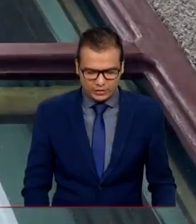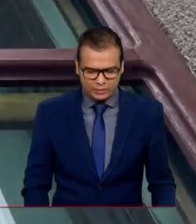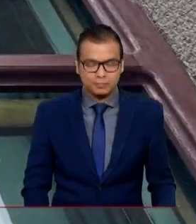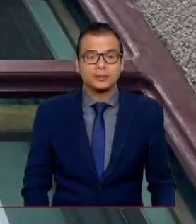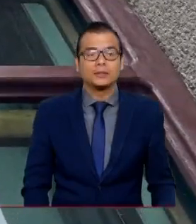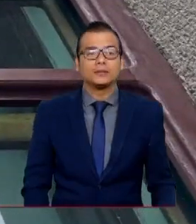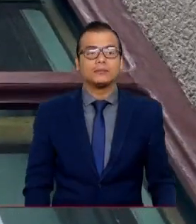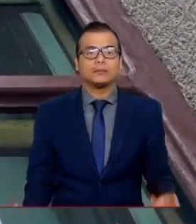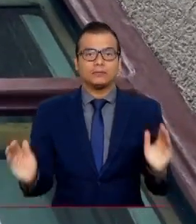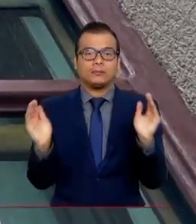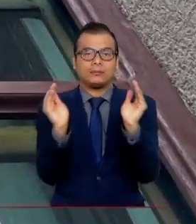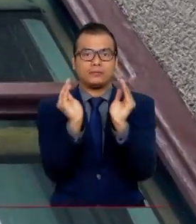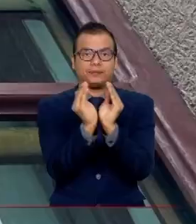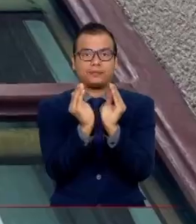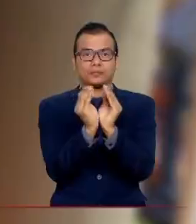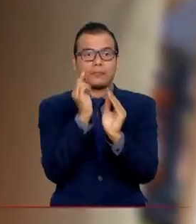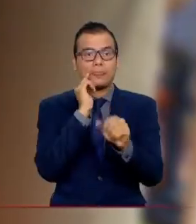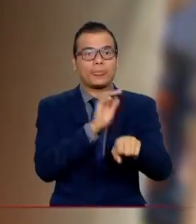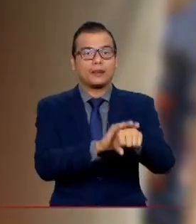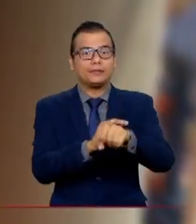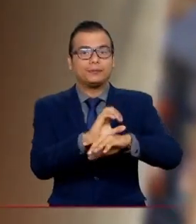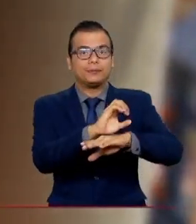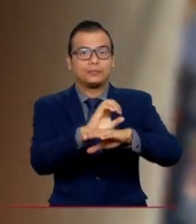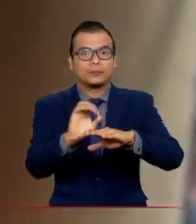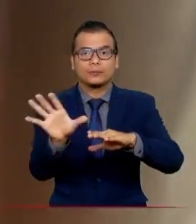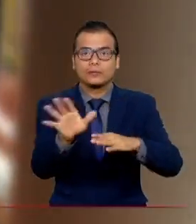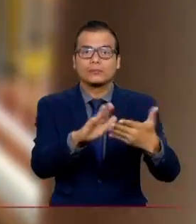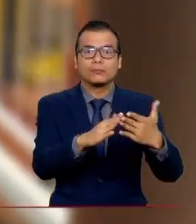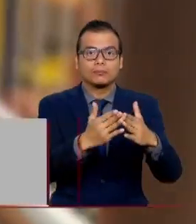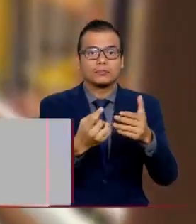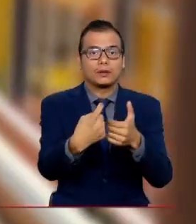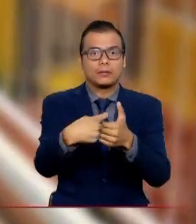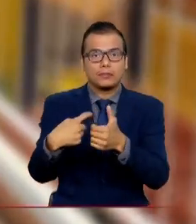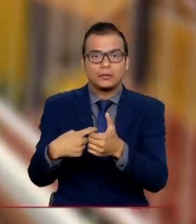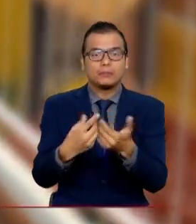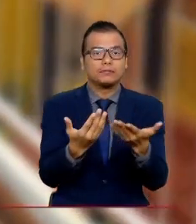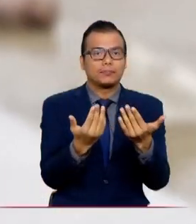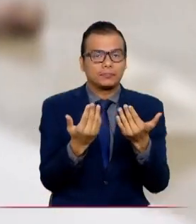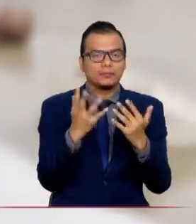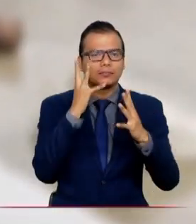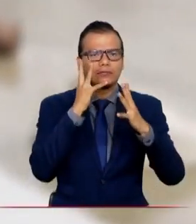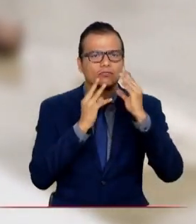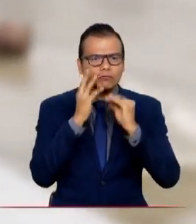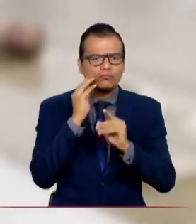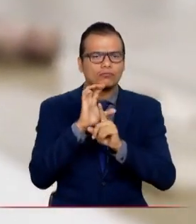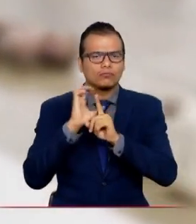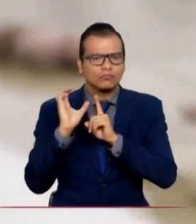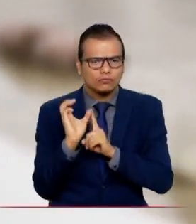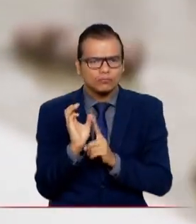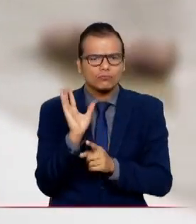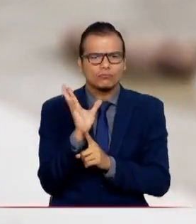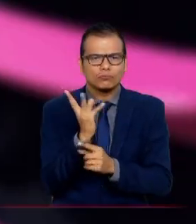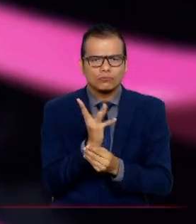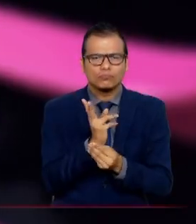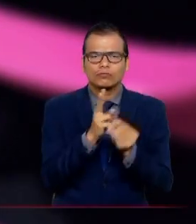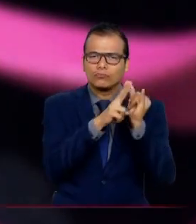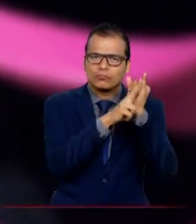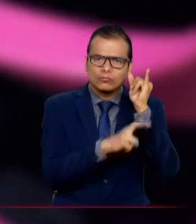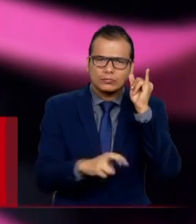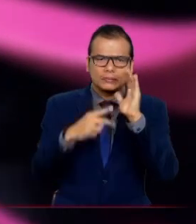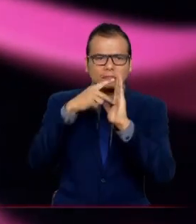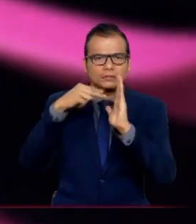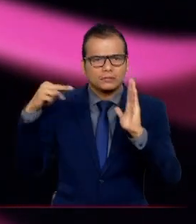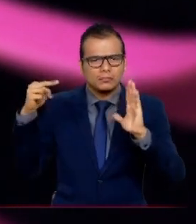El ICBF invita a las organizaciones de base a inscribir sus vivencias comunitarias de tipo cultural, artístico, científico,